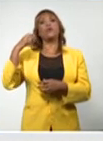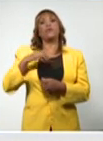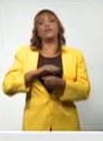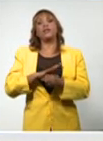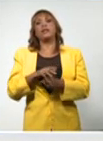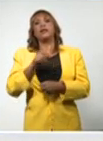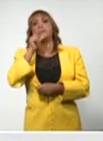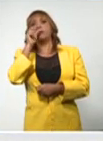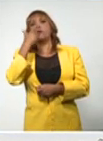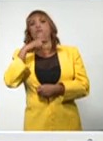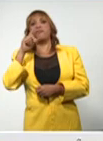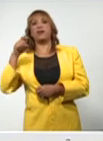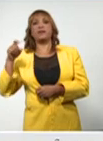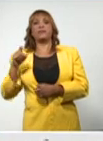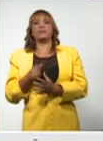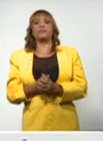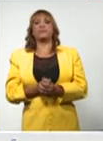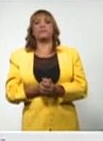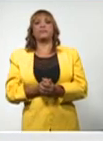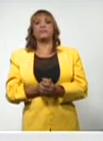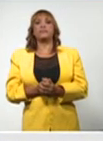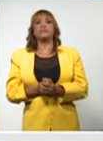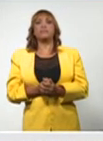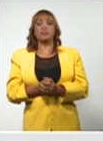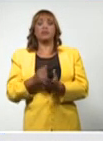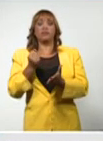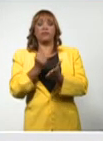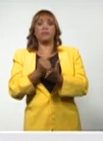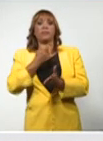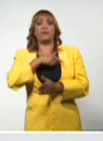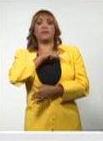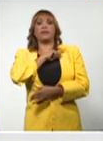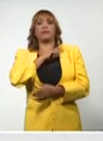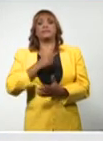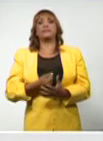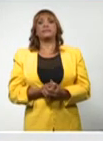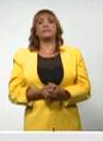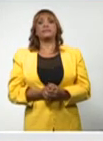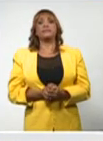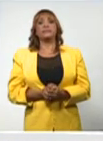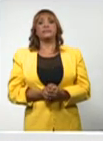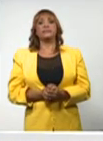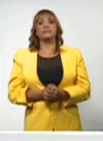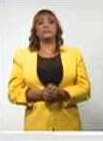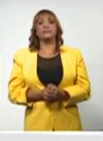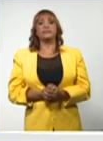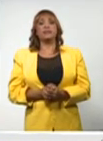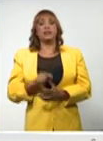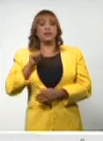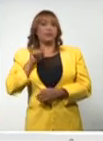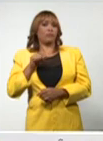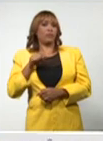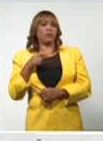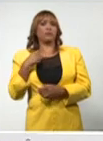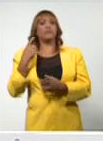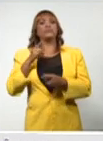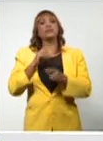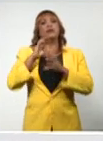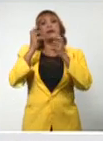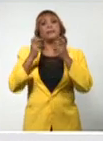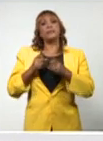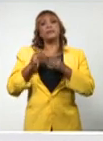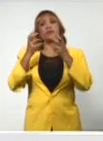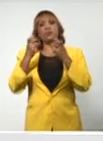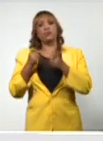un contacto de un caso confirmado en el día de ayer. Con esta incidencia, con estos casos diagnosticados